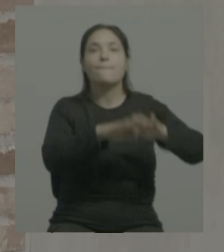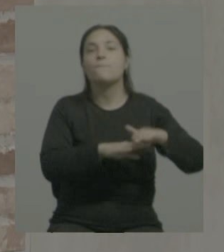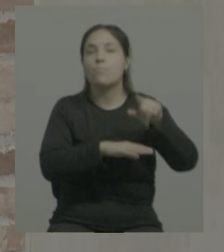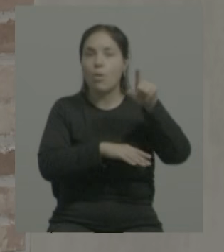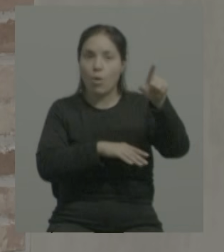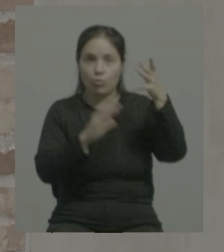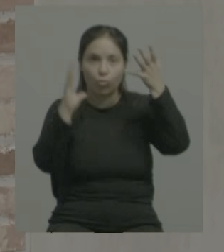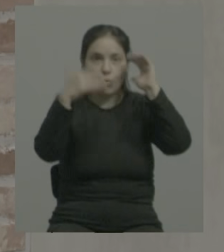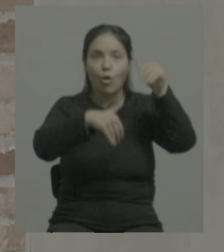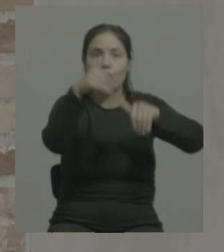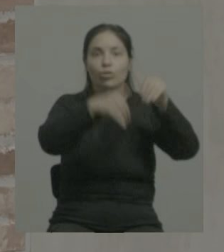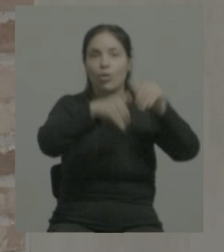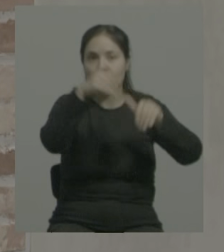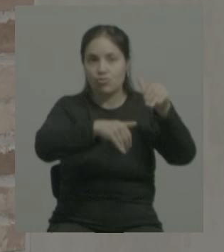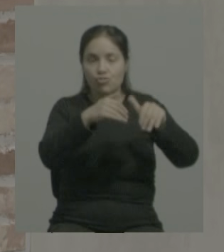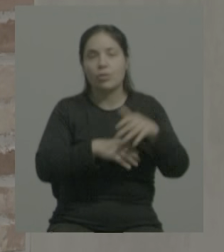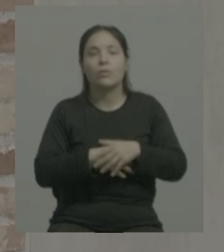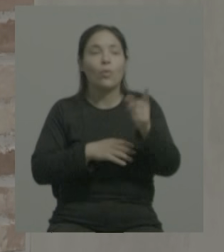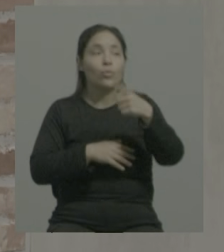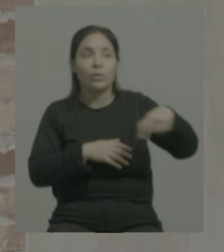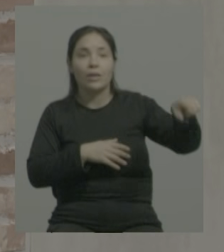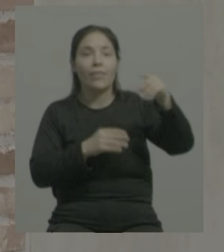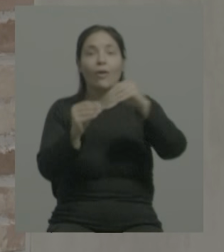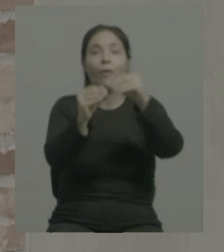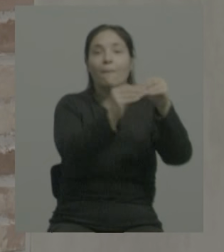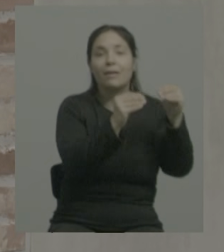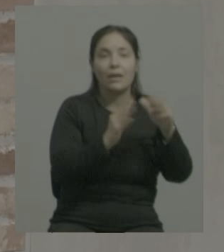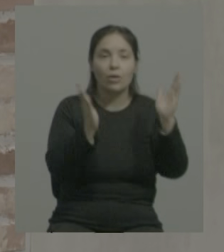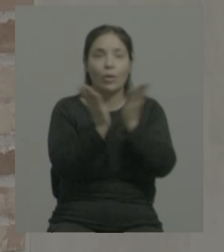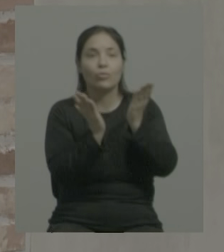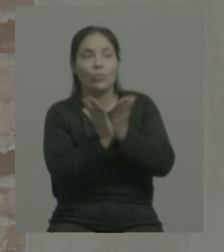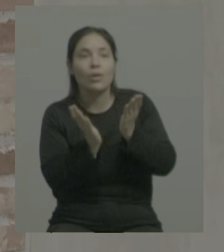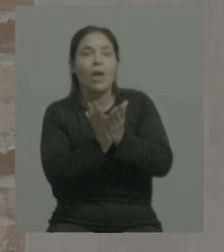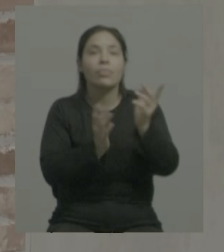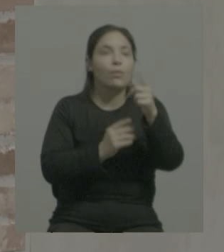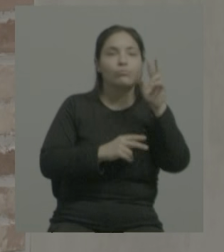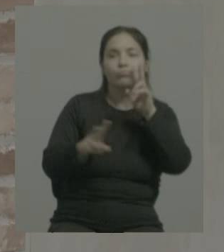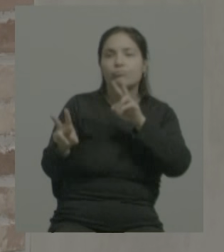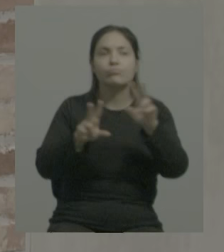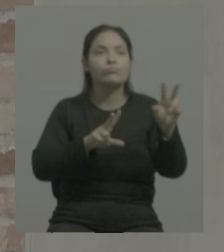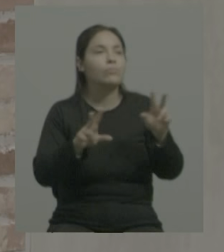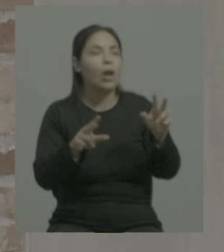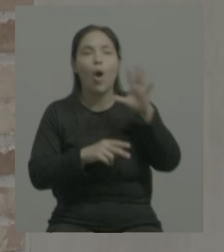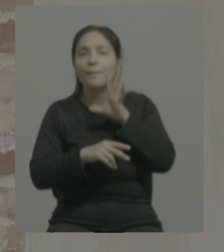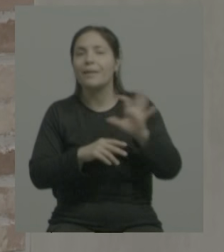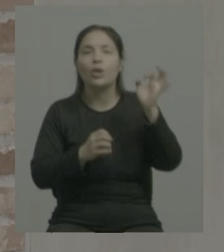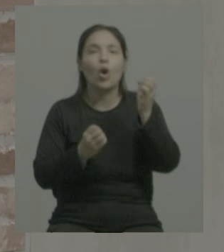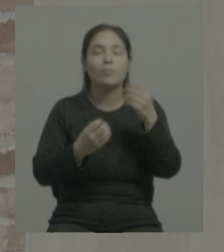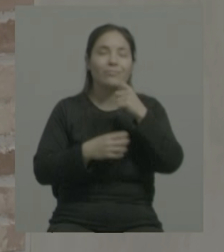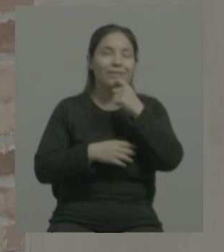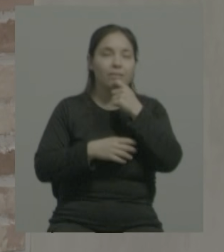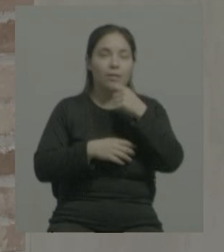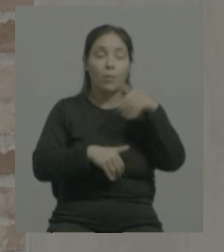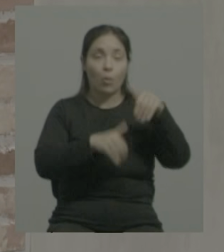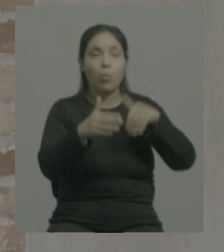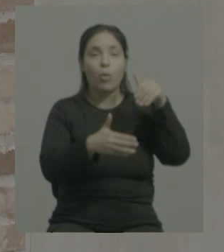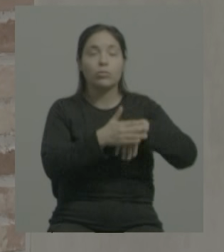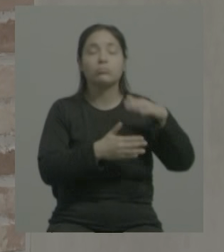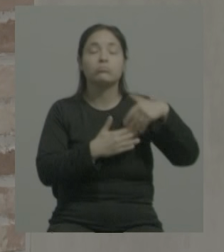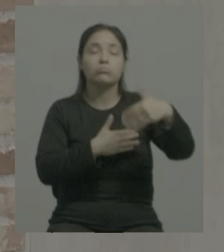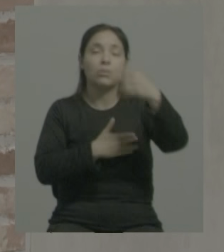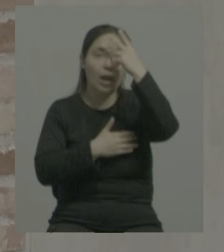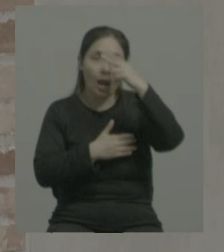¿no? ¿Cómo ven entre sus pares, estudiantes, la situación? ¿Qué opinan? ¿Han cambiado de opinión? ¿Cómo ven ustedes? Porque